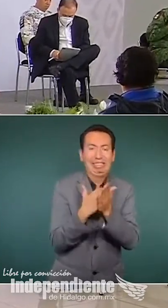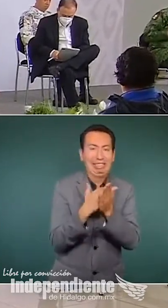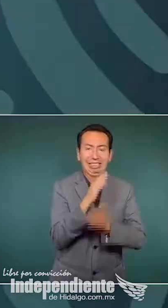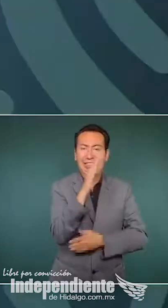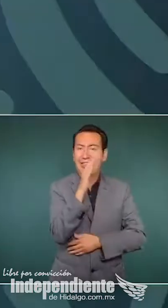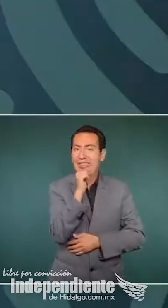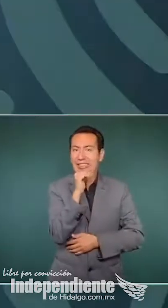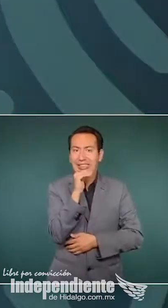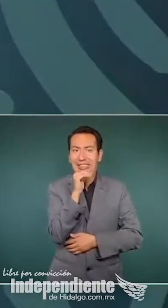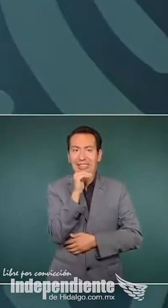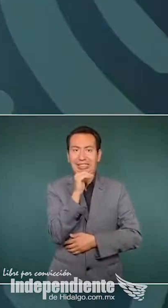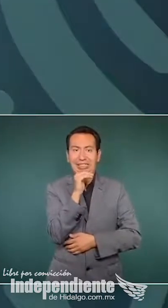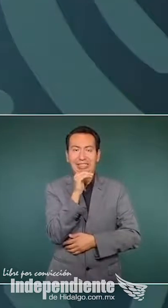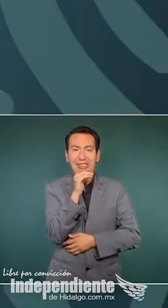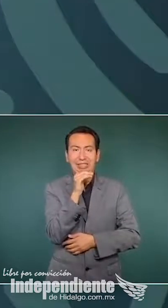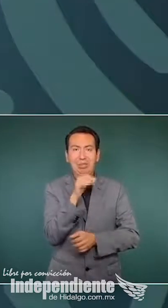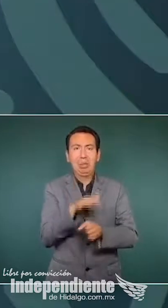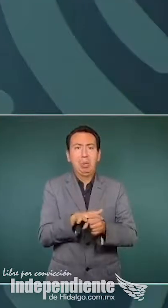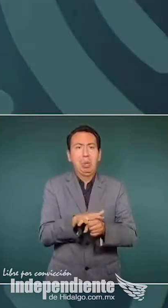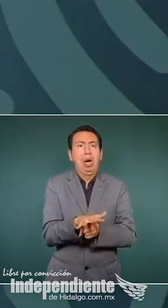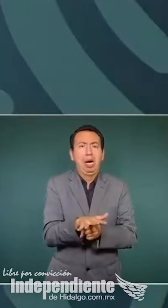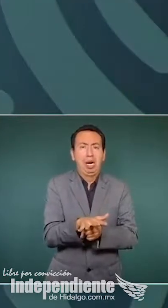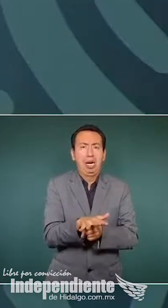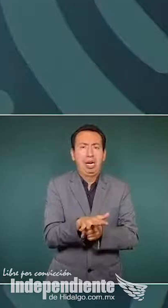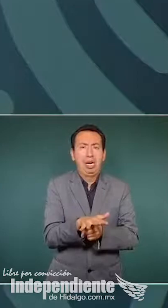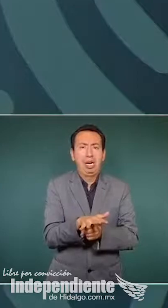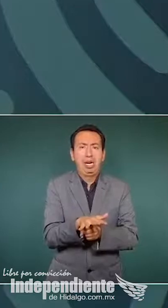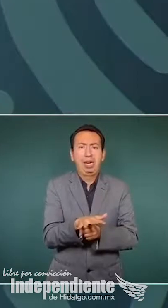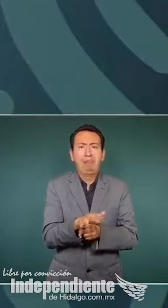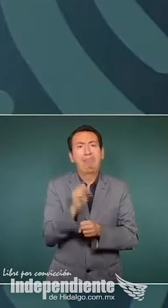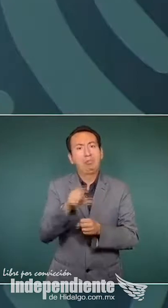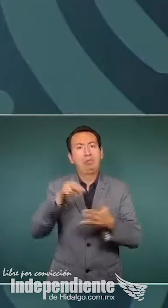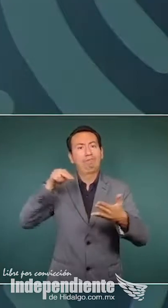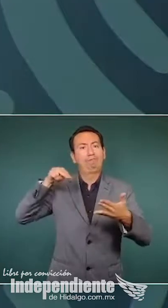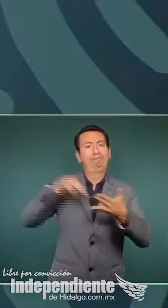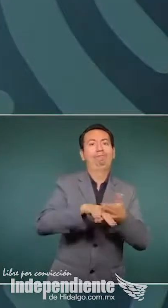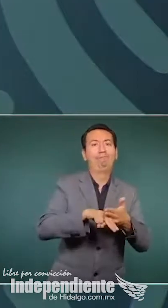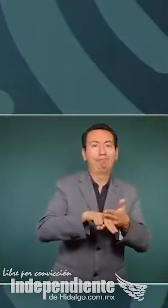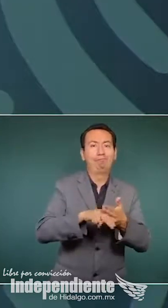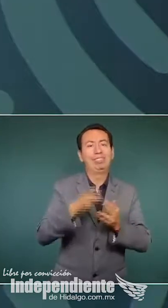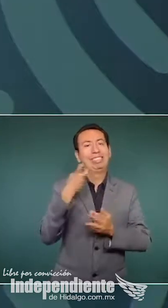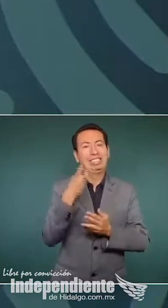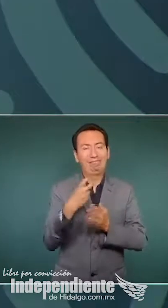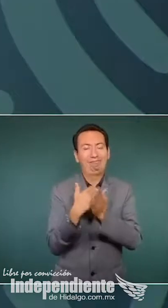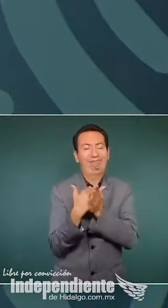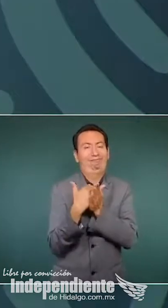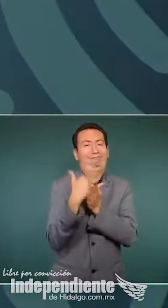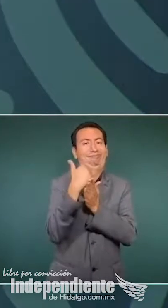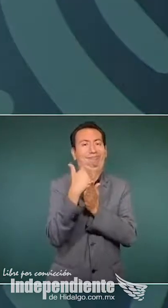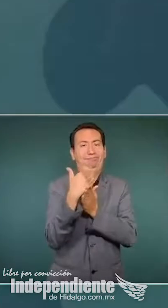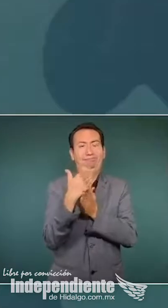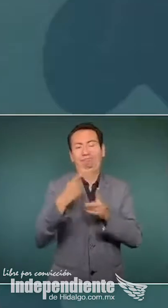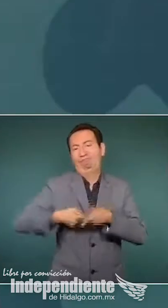lograr una disminución considerable en homicidios,